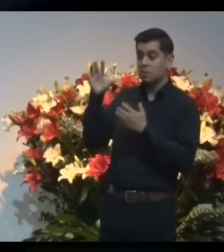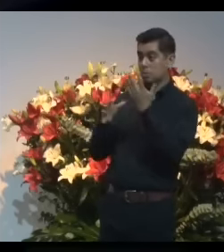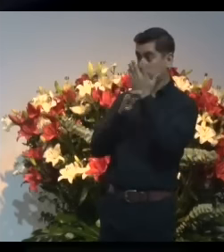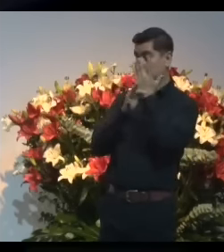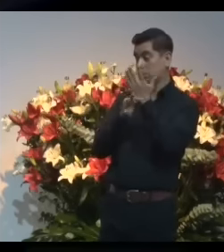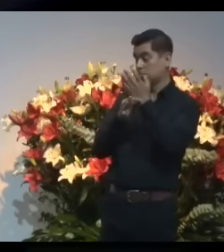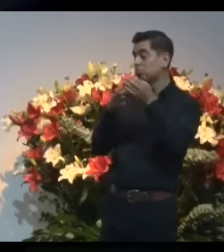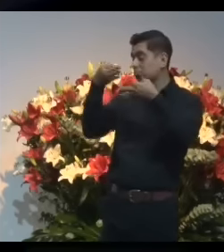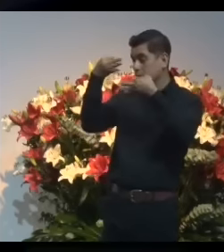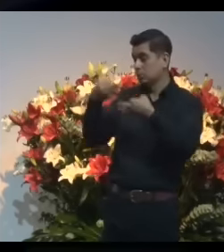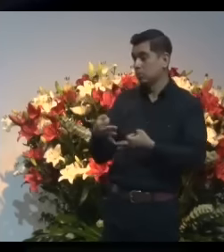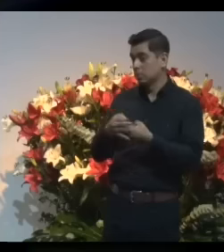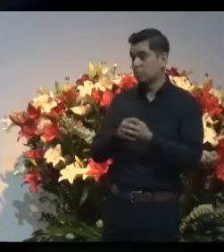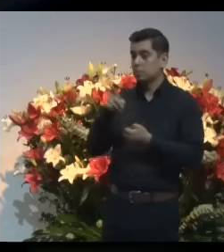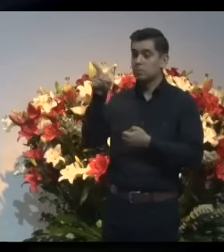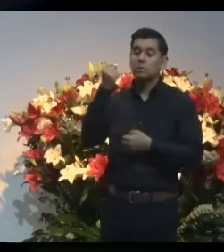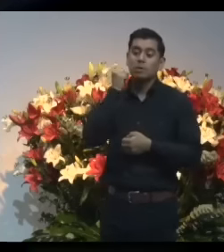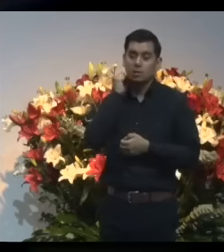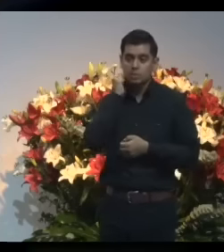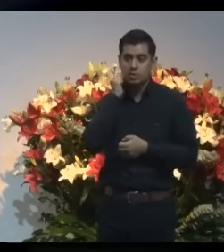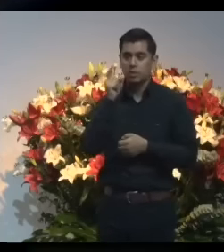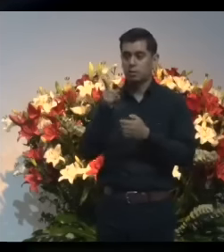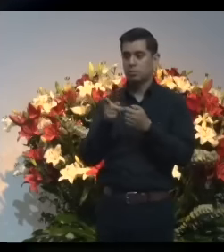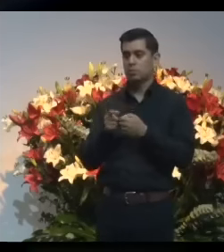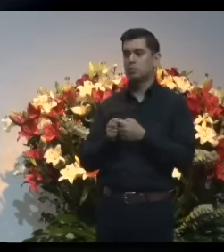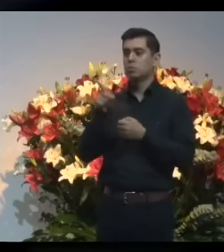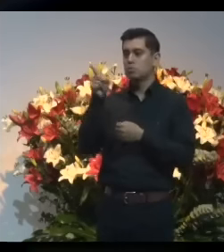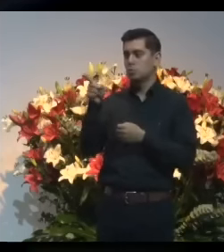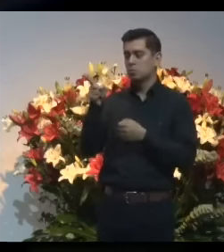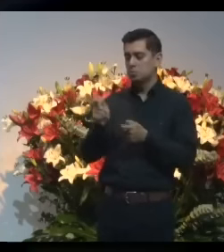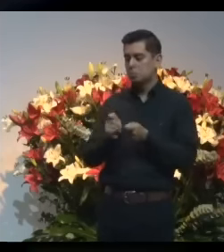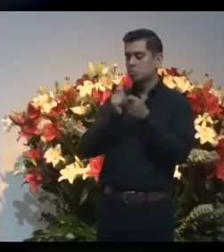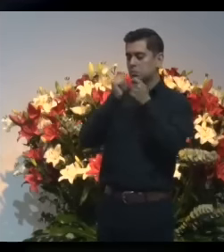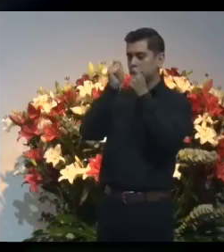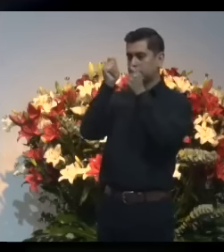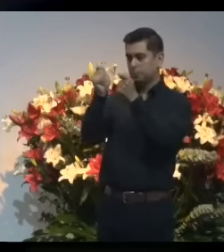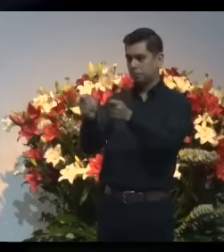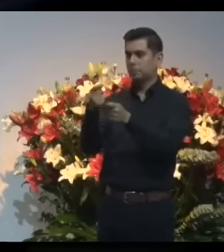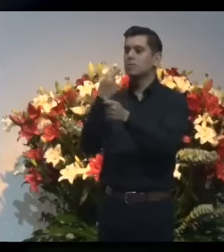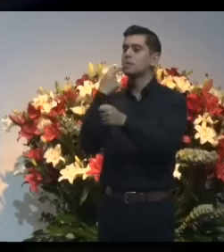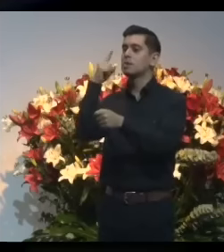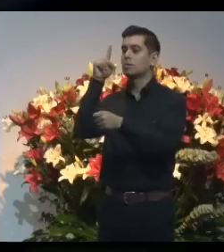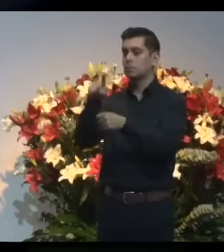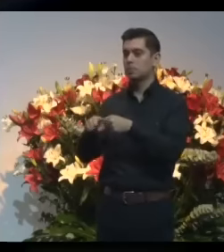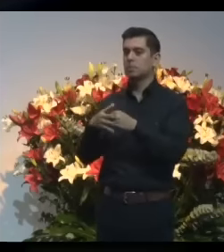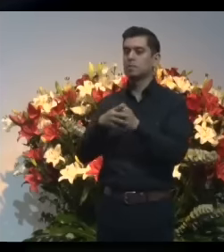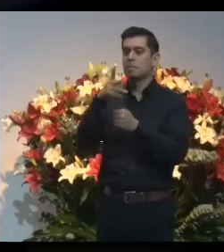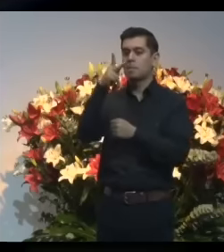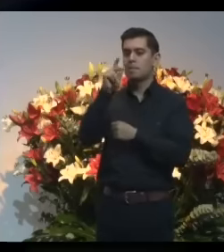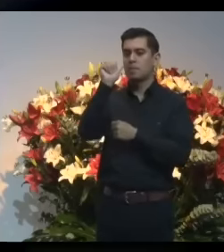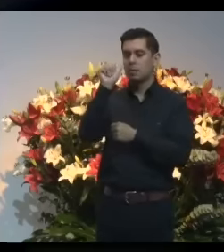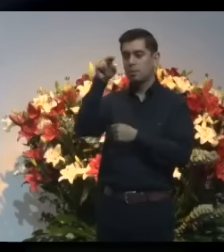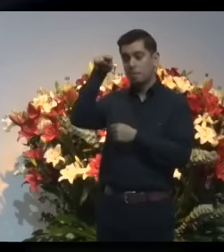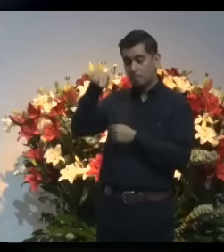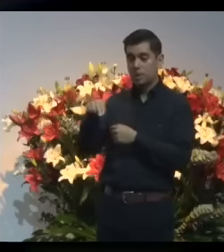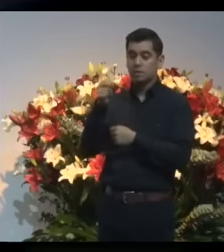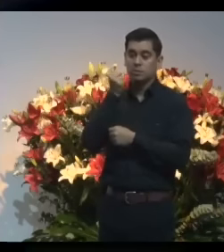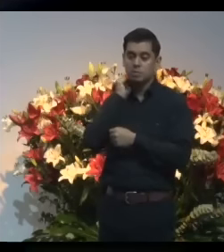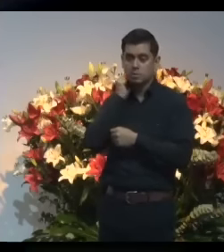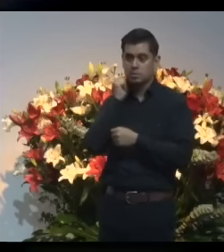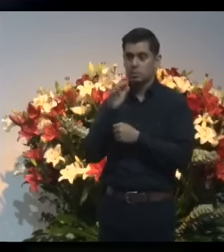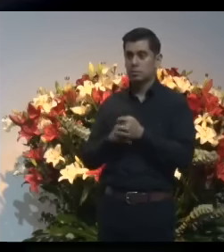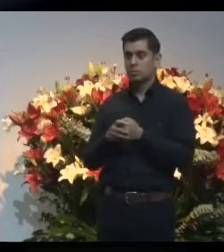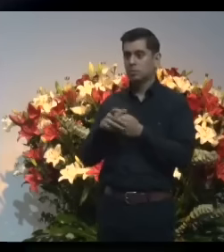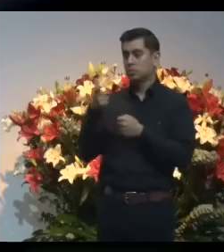correcto, que en el Senado presentaste esta denuncia de colaboradores del PAN en el Senado que se vieron metiendo fajos